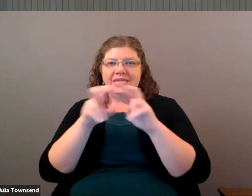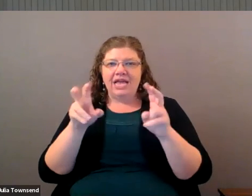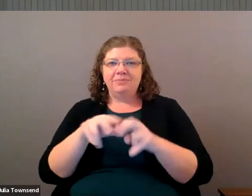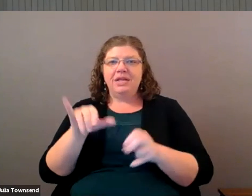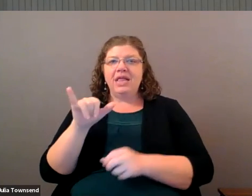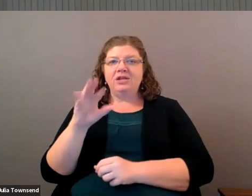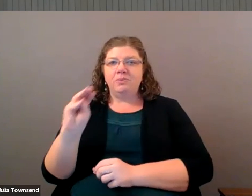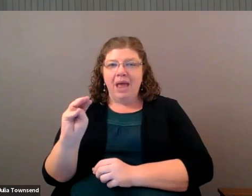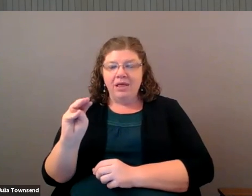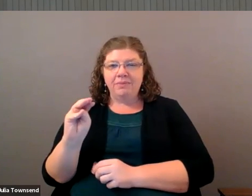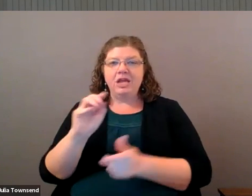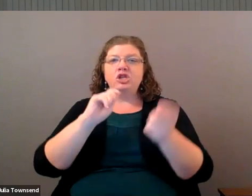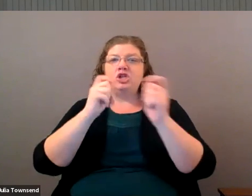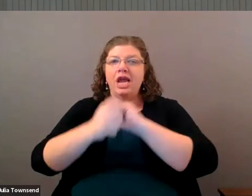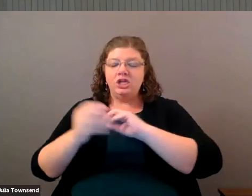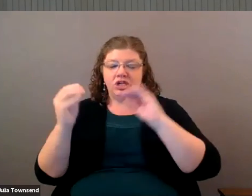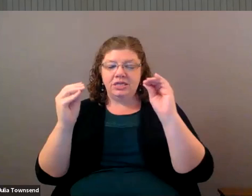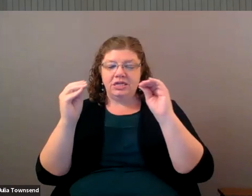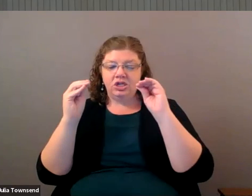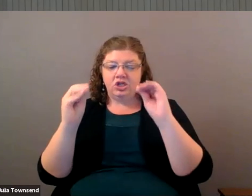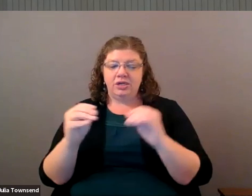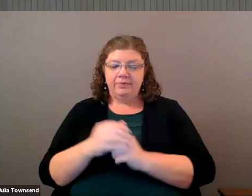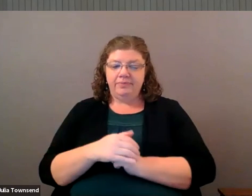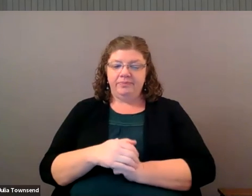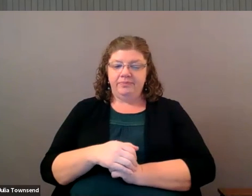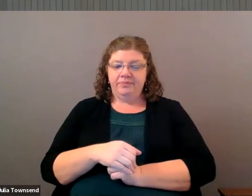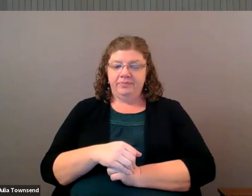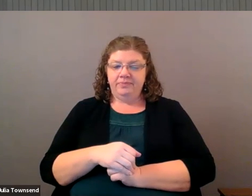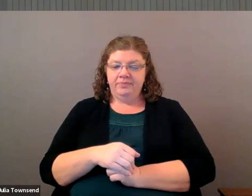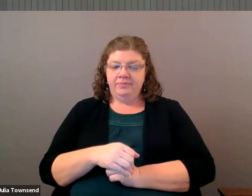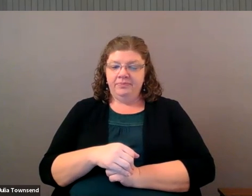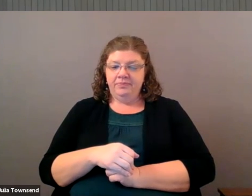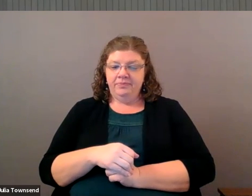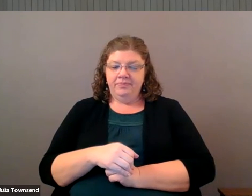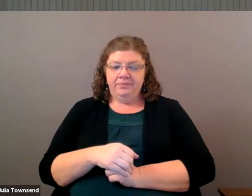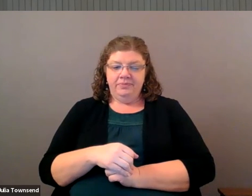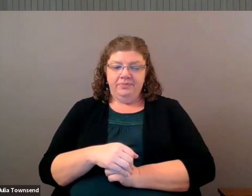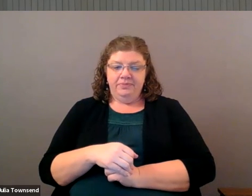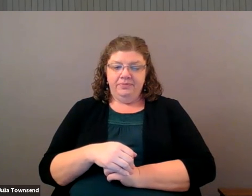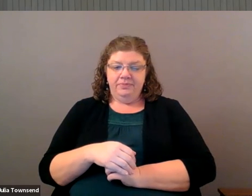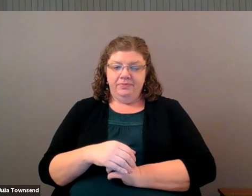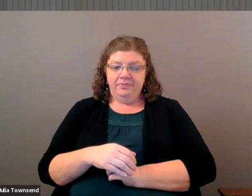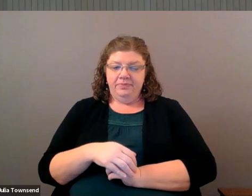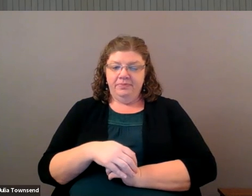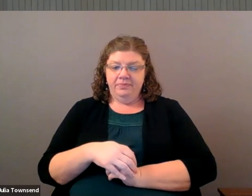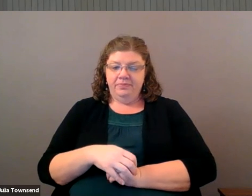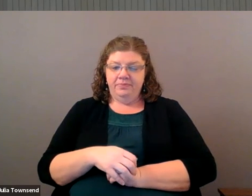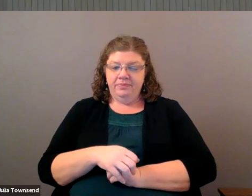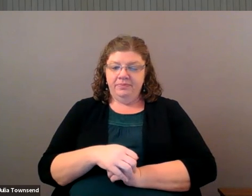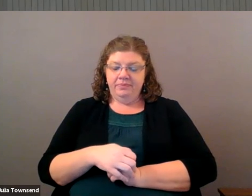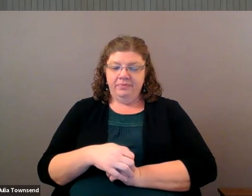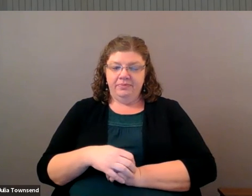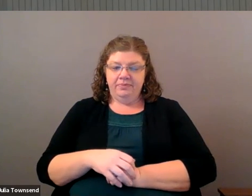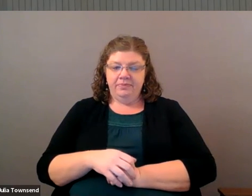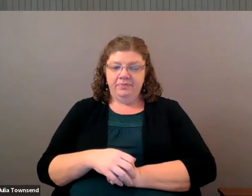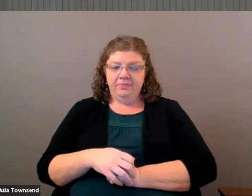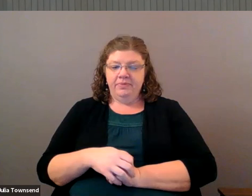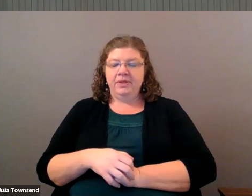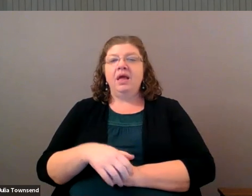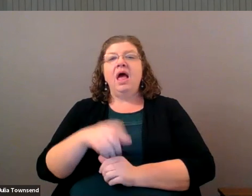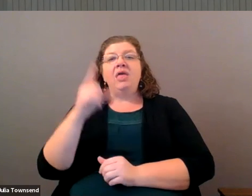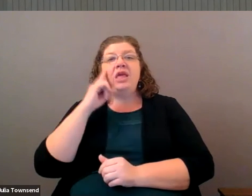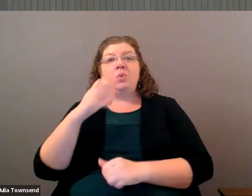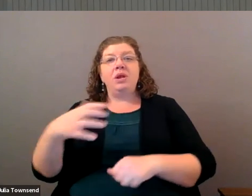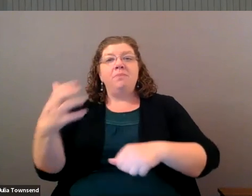cambian? Well, yeah. I think what is sí, creo que lo que es muy poderoso acerca de